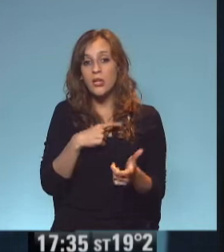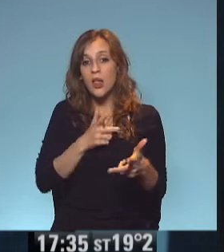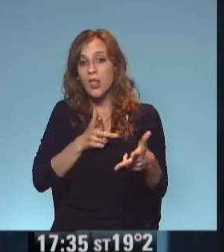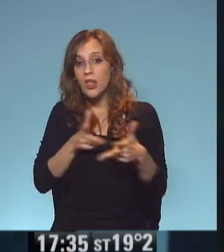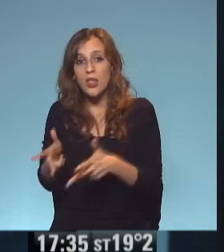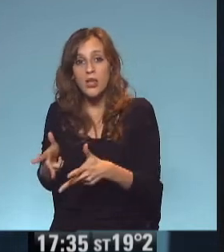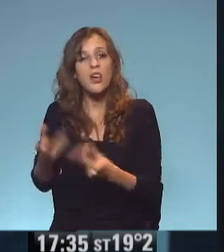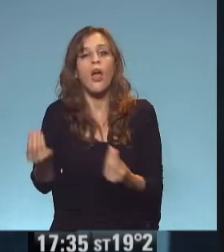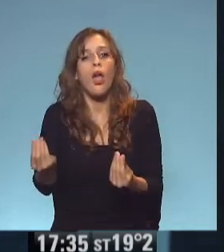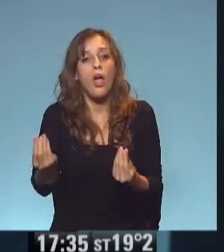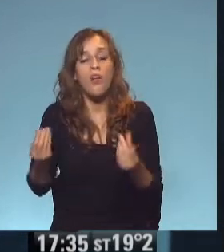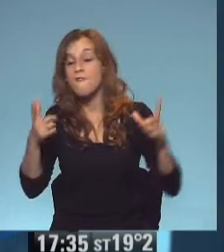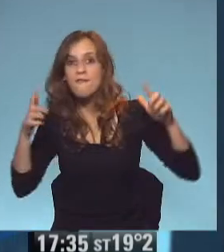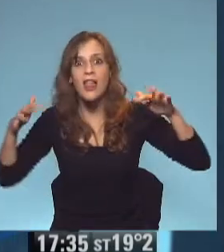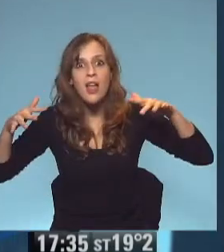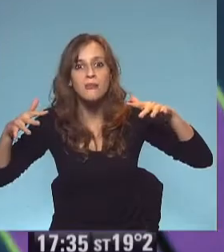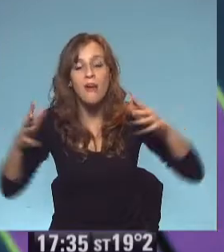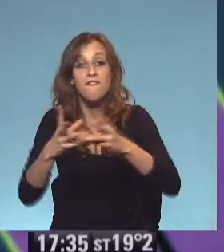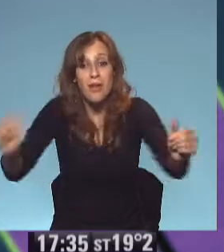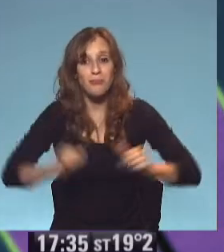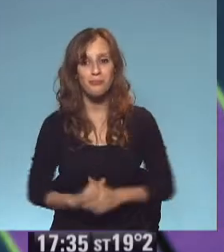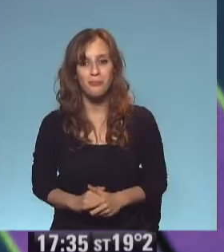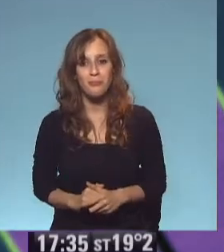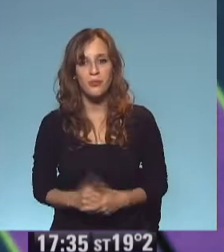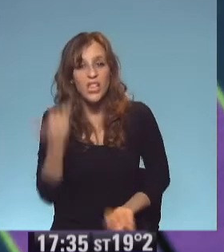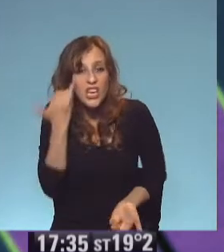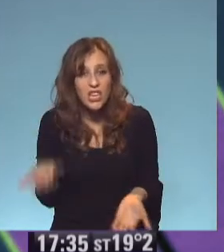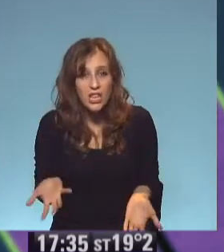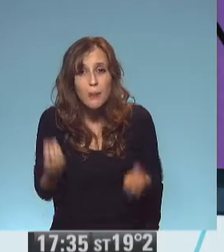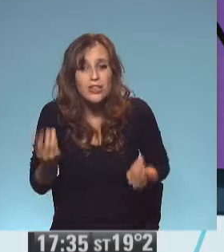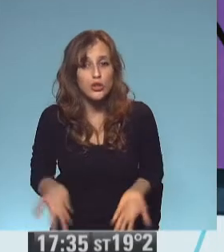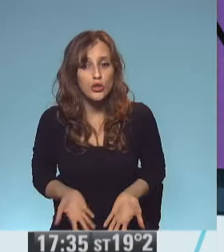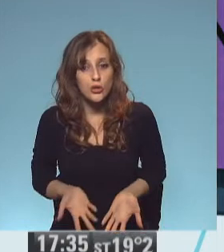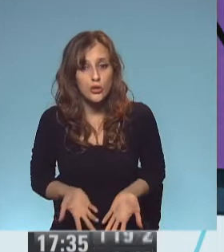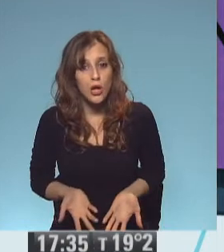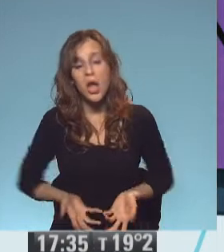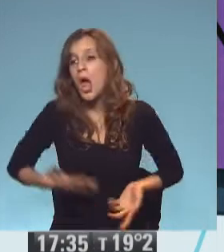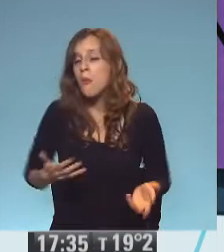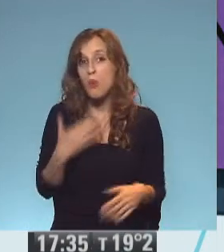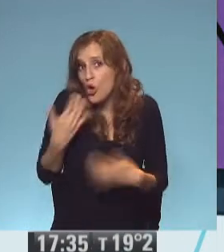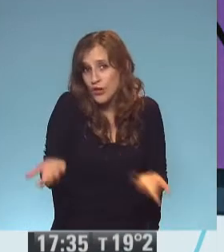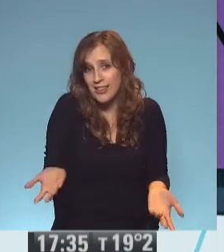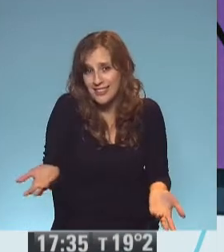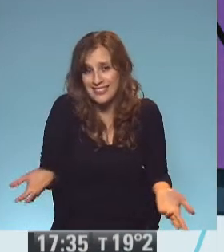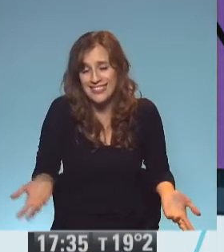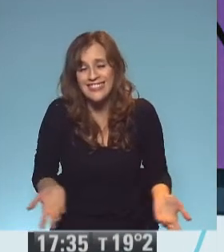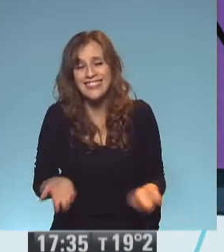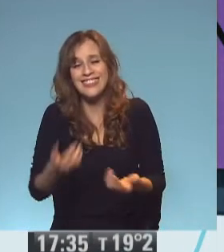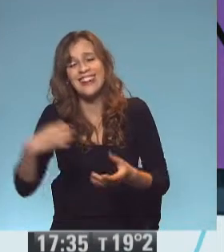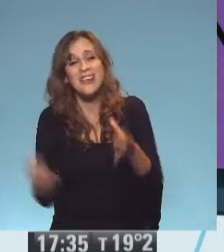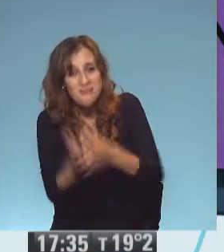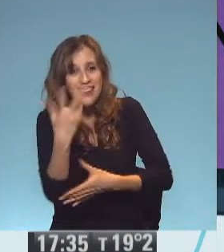¡Fantasma! Fin. ¿Y qué pasó? No sé. Lo leí esta